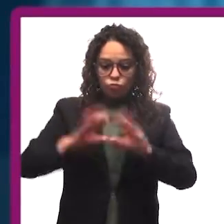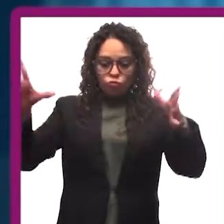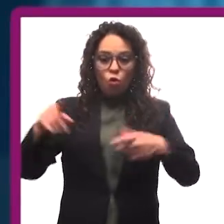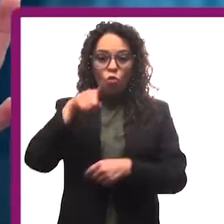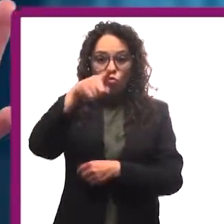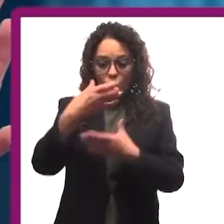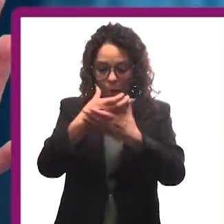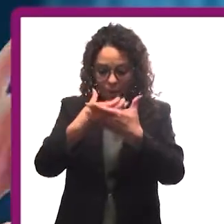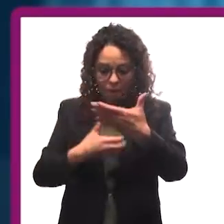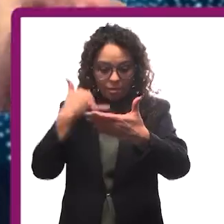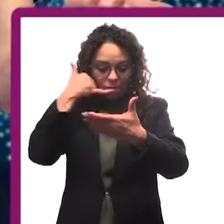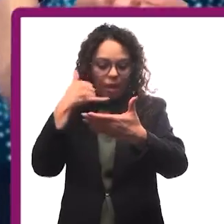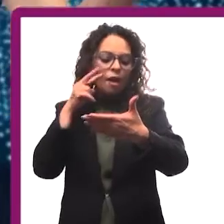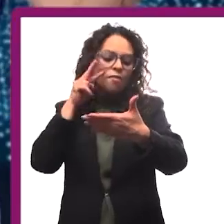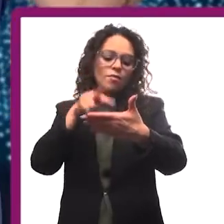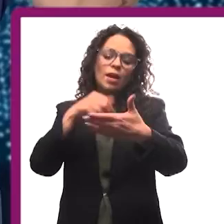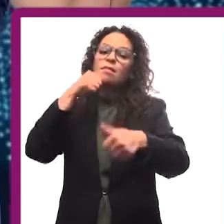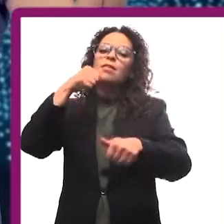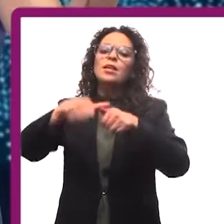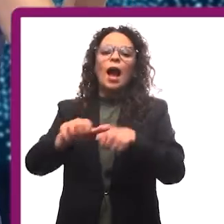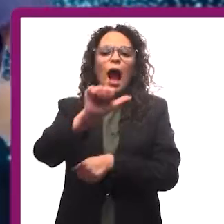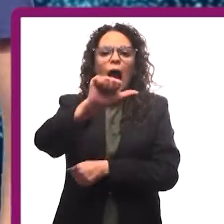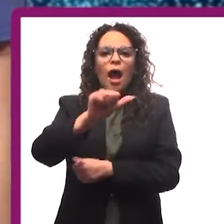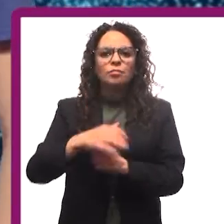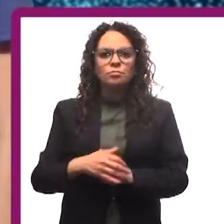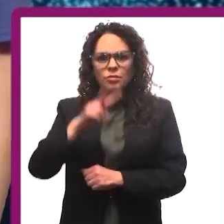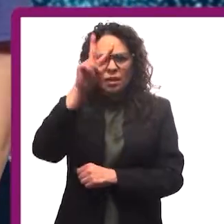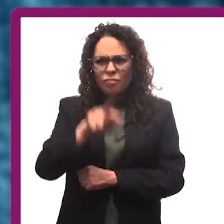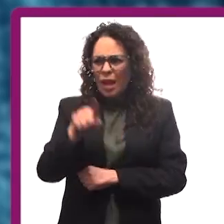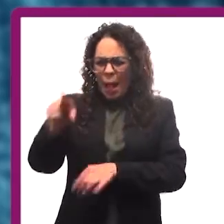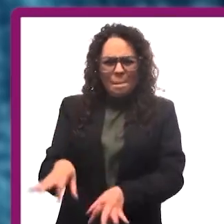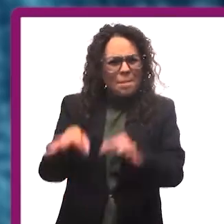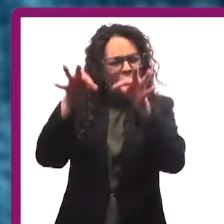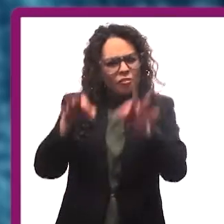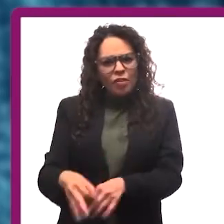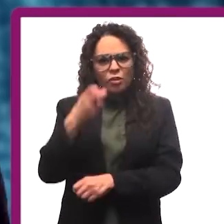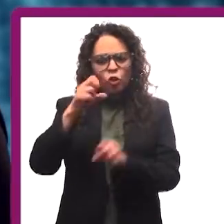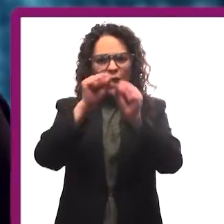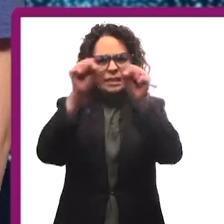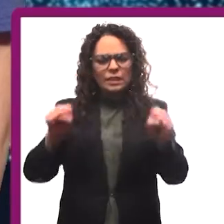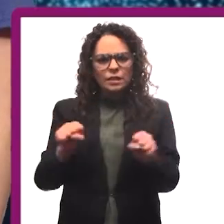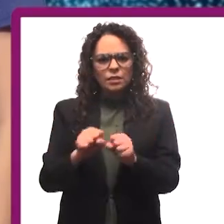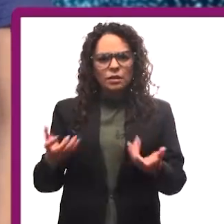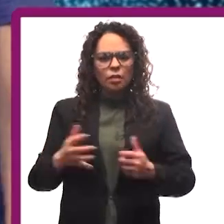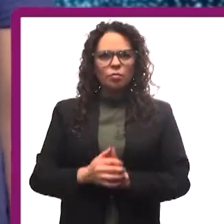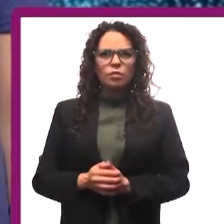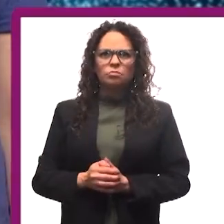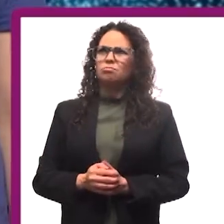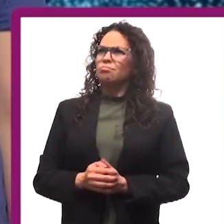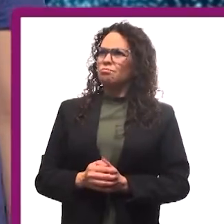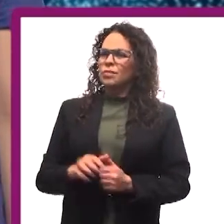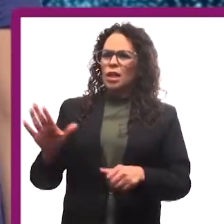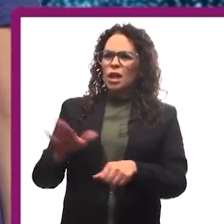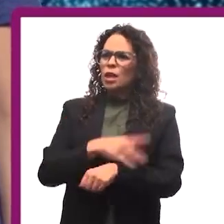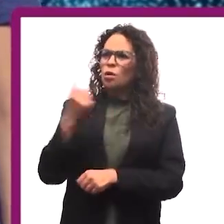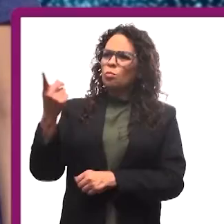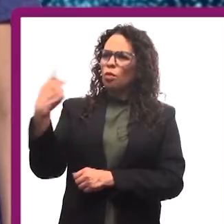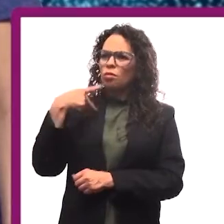aparezca una A. Este sistema es perfecto. Y si es perfecto, ¿por qué falló con nosotros?